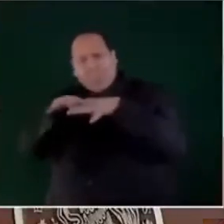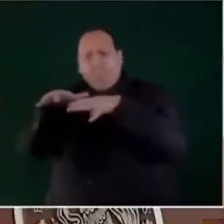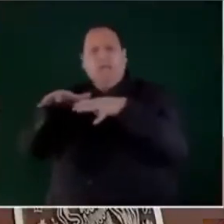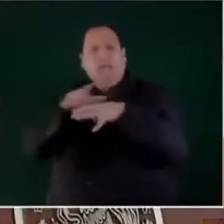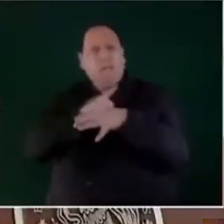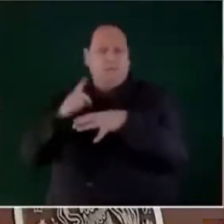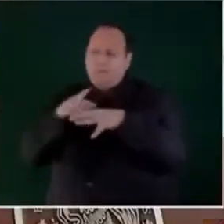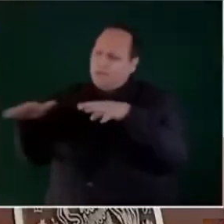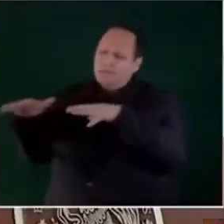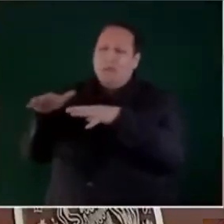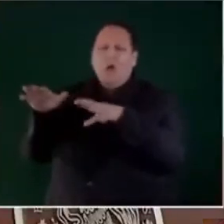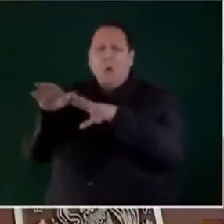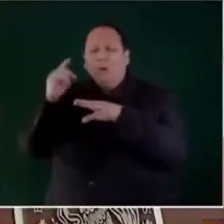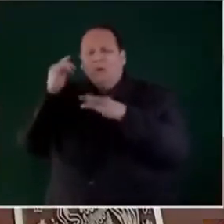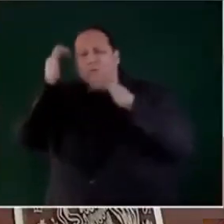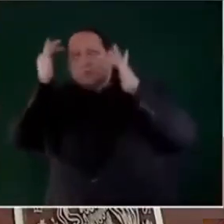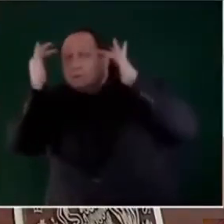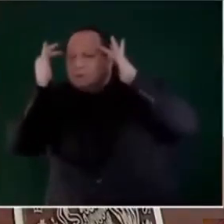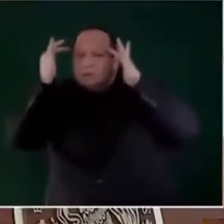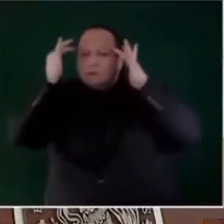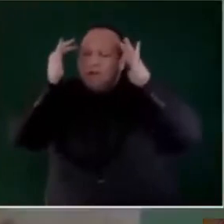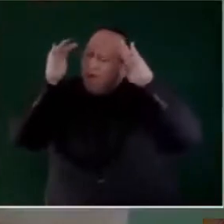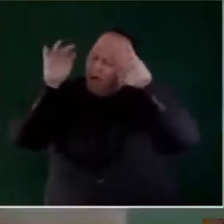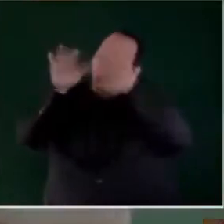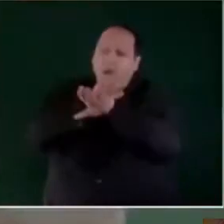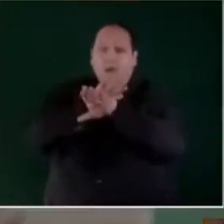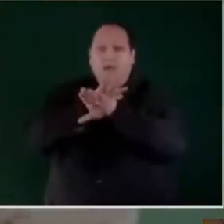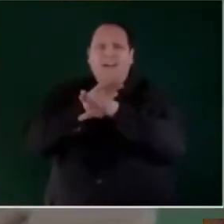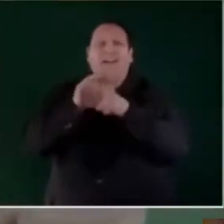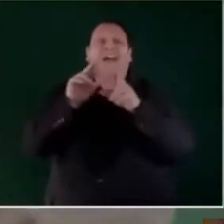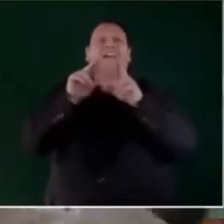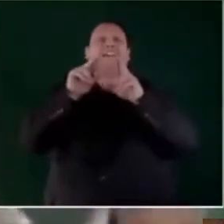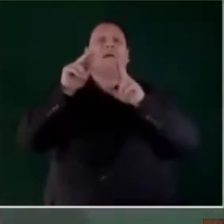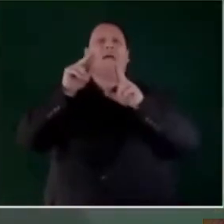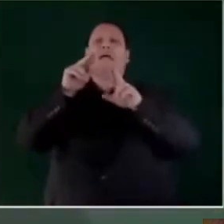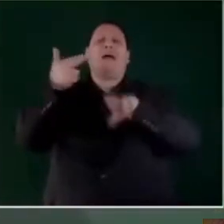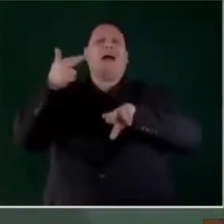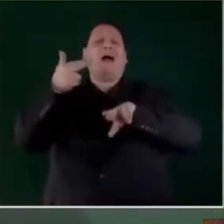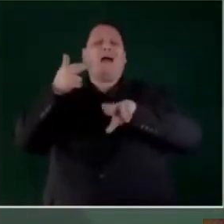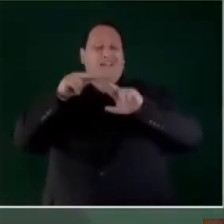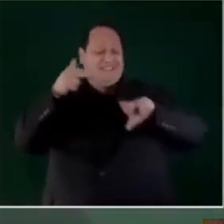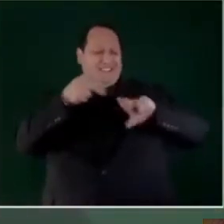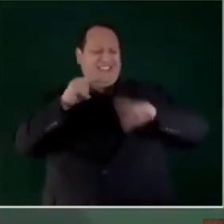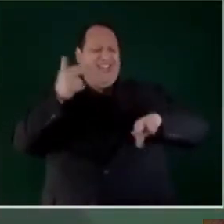en lo mental. Por eso hablamos de la revolución de las conciencias.